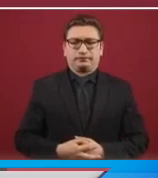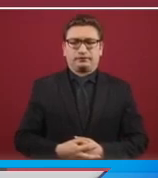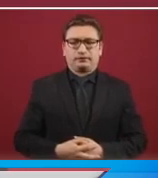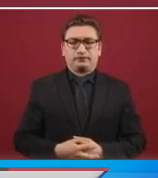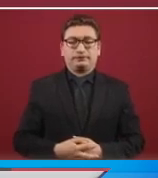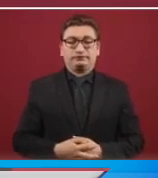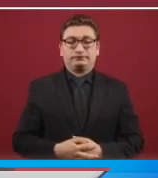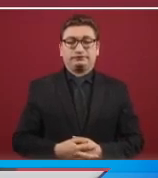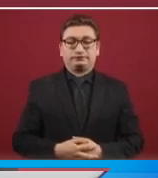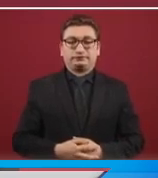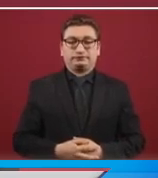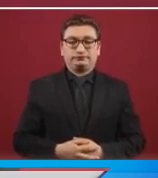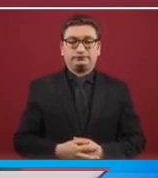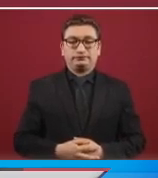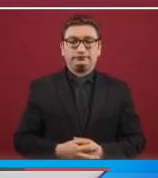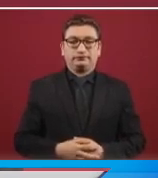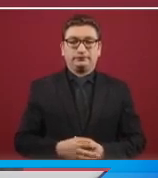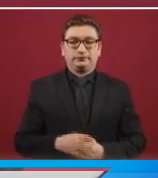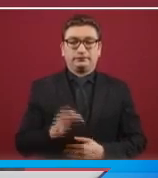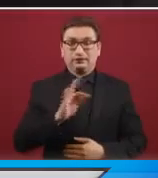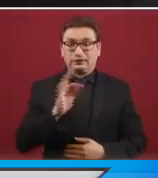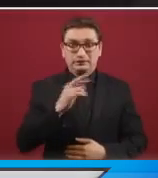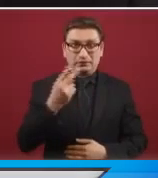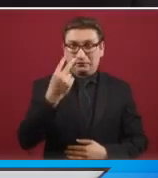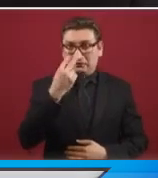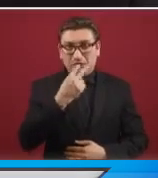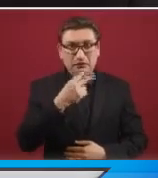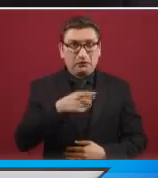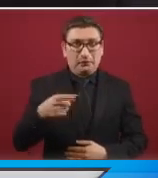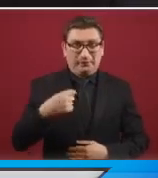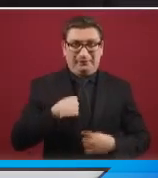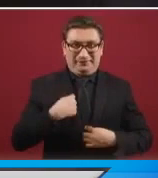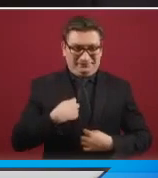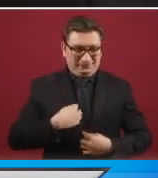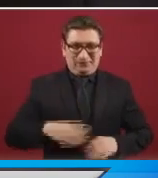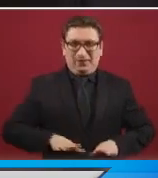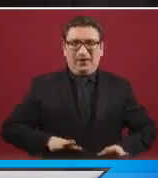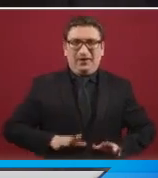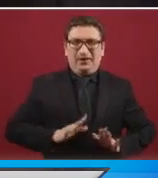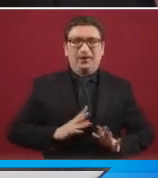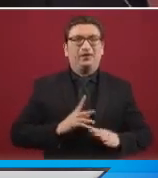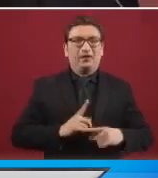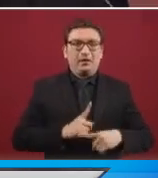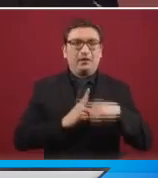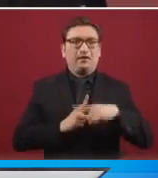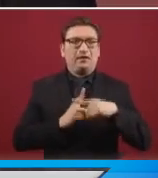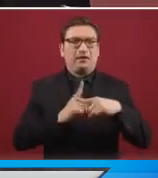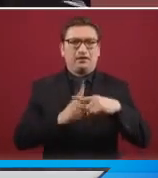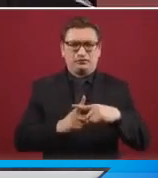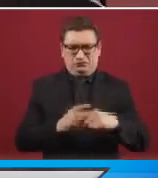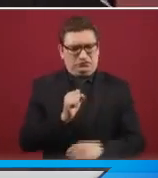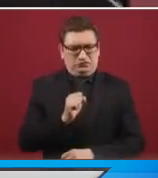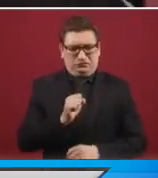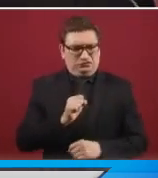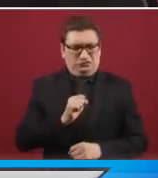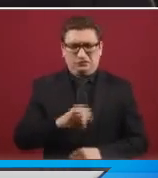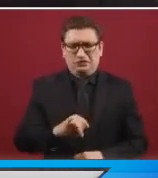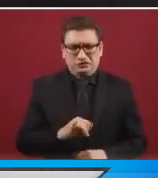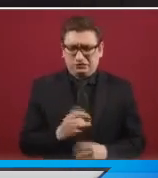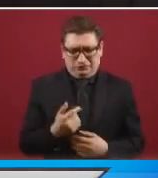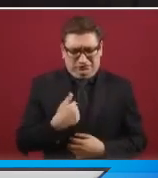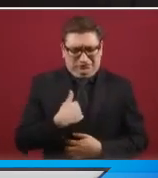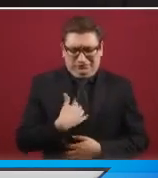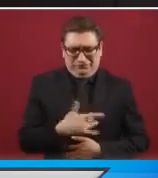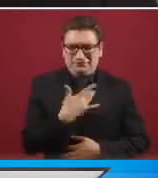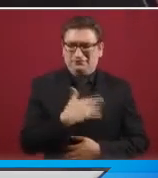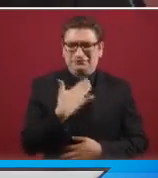discurso político y que las cosas seguirían igual. Con esto da respuesta a nuestra pregunta de nuestro video anterior del porqué de este funcionario en el gabinete.